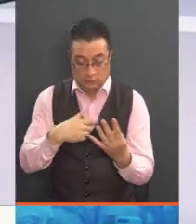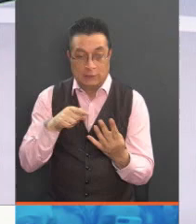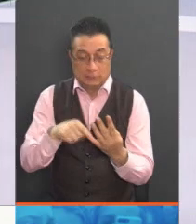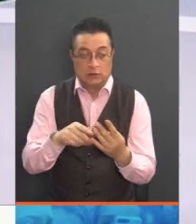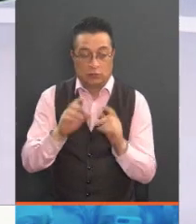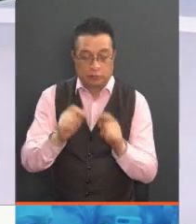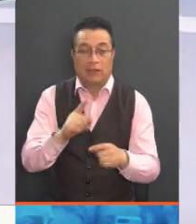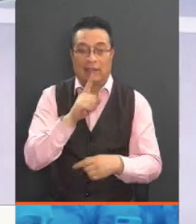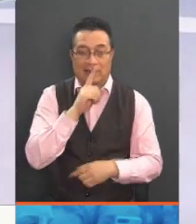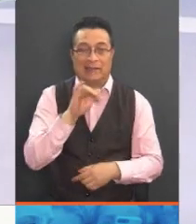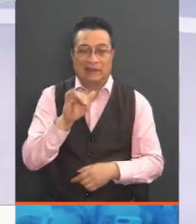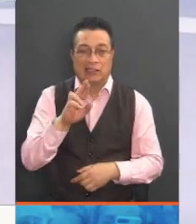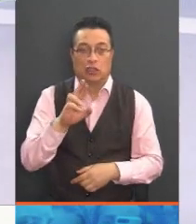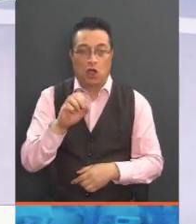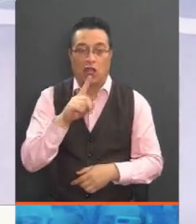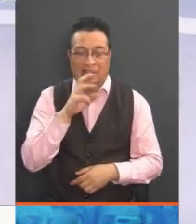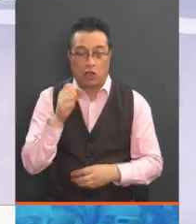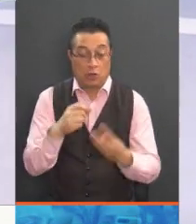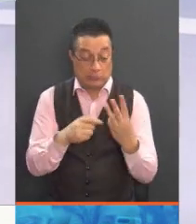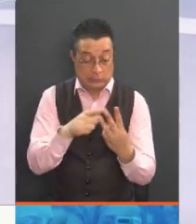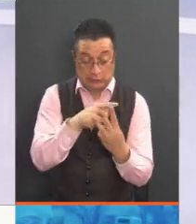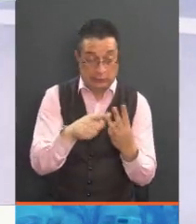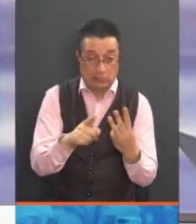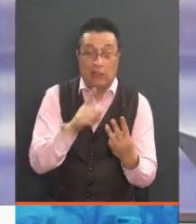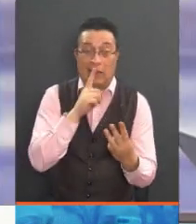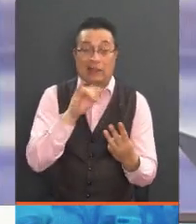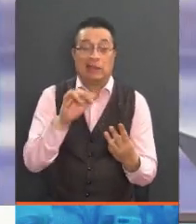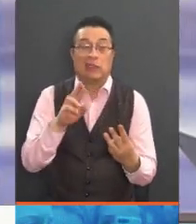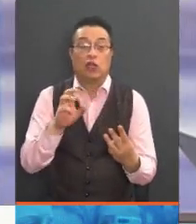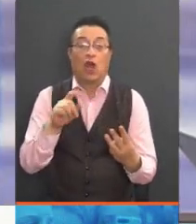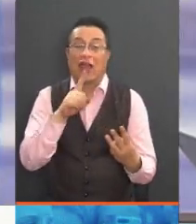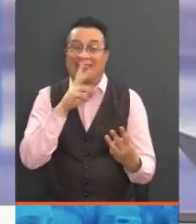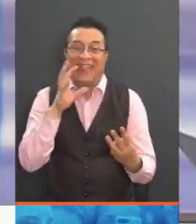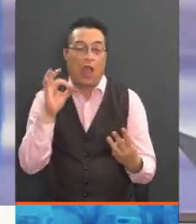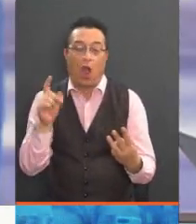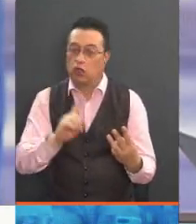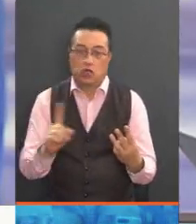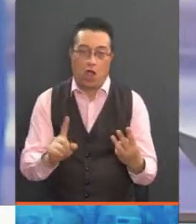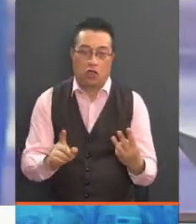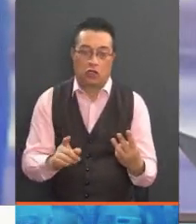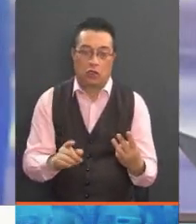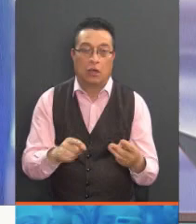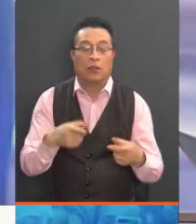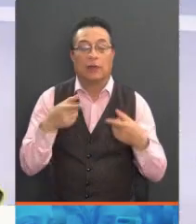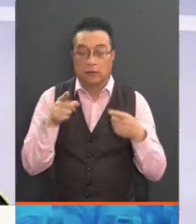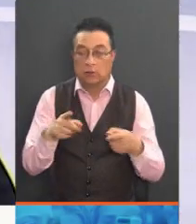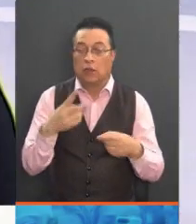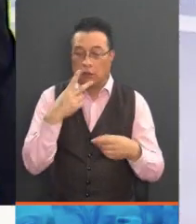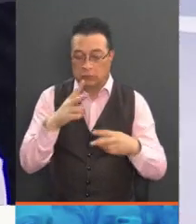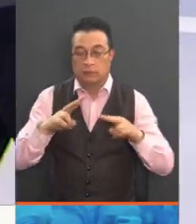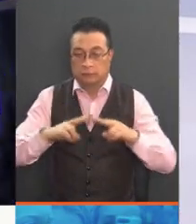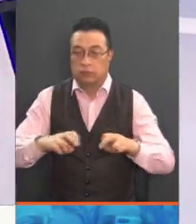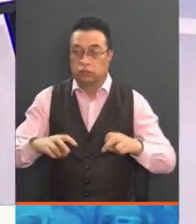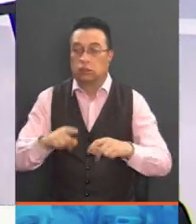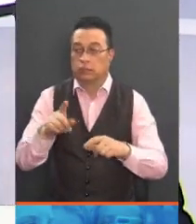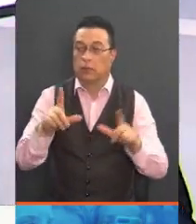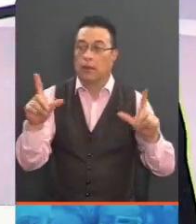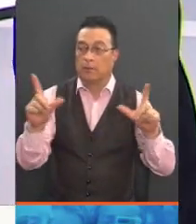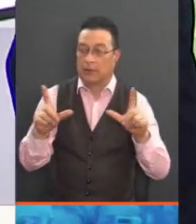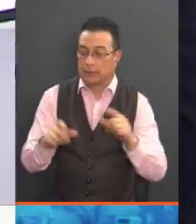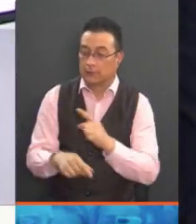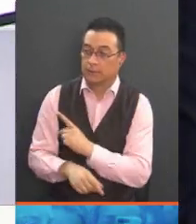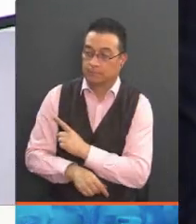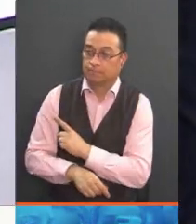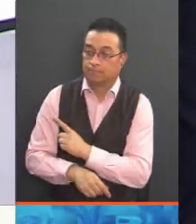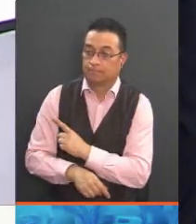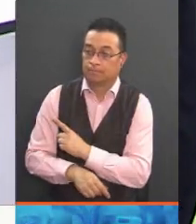llama tiroteo. Cuando son de 3 menos, no es tiroteo. No, está lo mismo. Bueno, eso se traduce en algo que vamos a revisar en nuestra pantalla gigante junto a ustedes